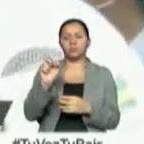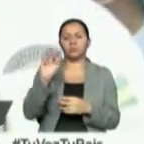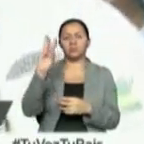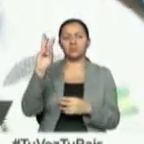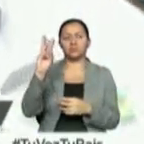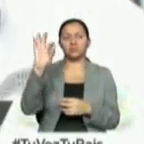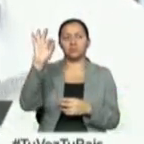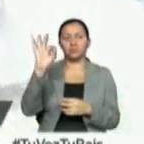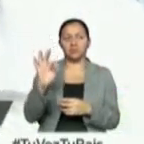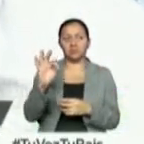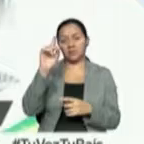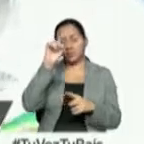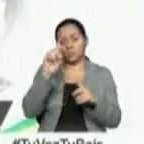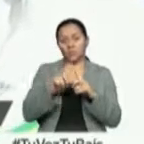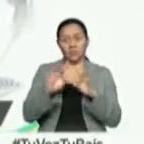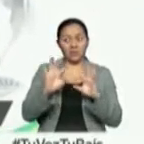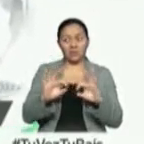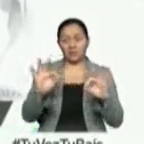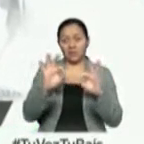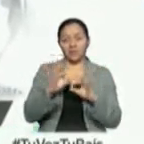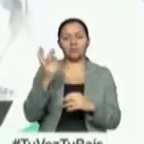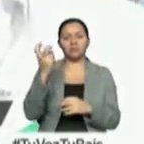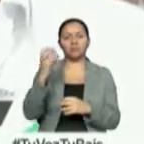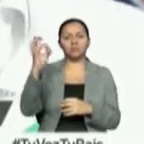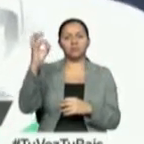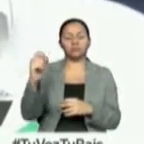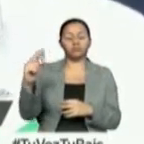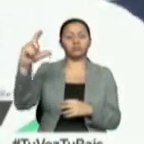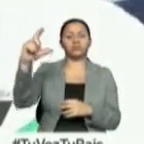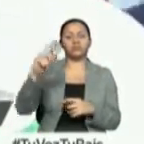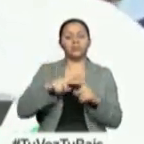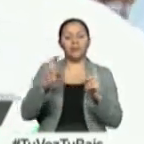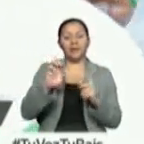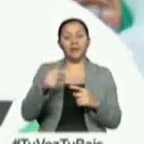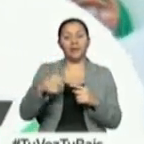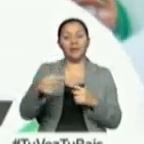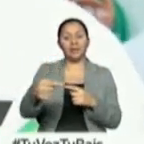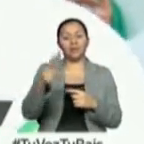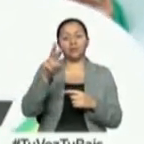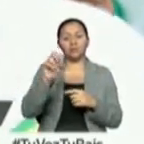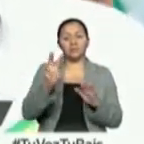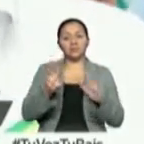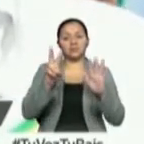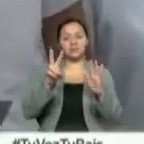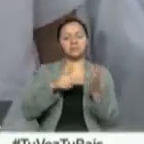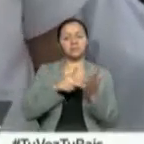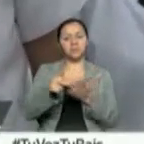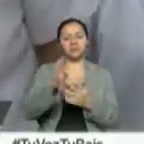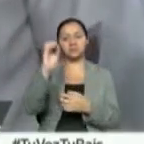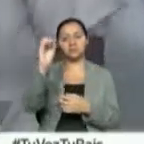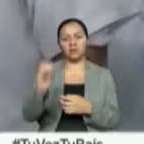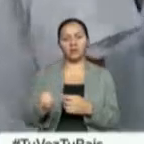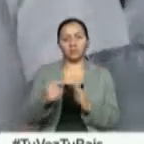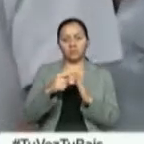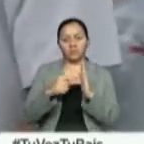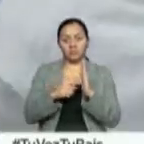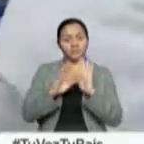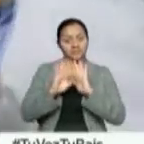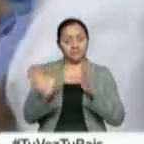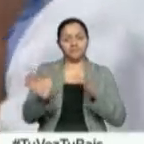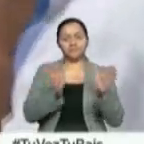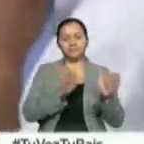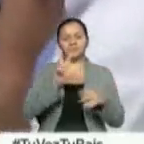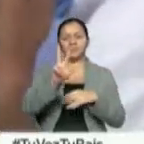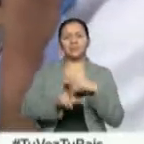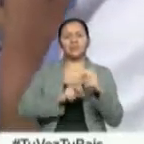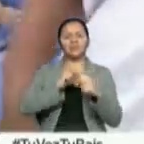por ciento sin acuerdo pagaría el 12% pero a partir de enero del 2017 pagará 0 la empresa tiene ya tres